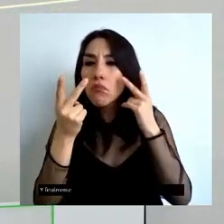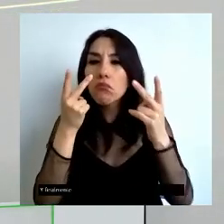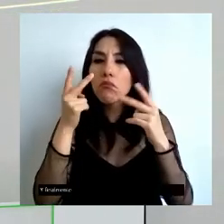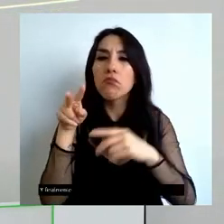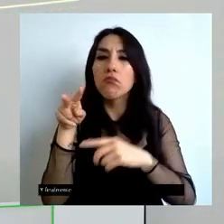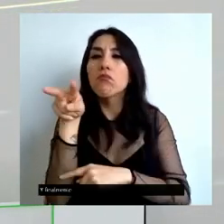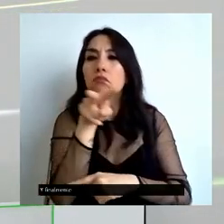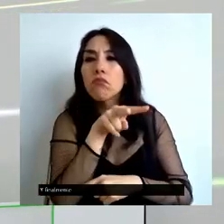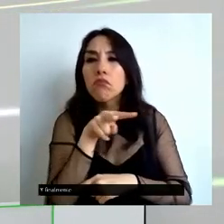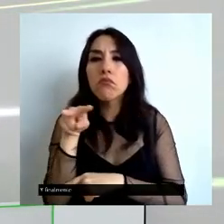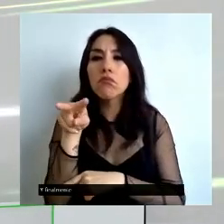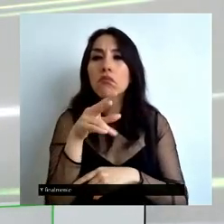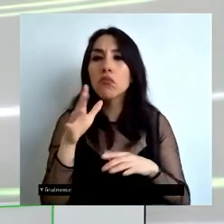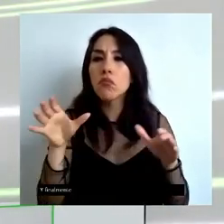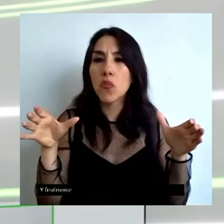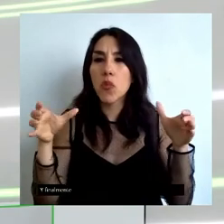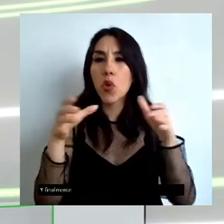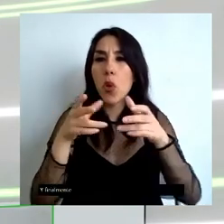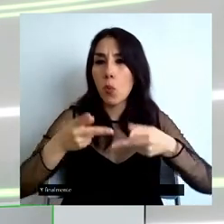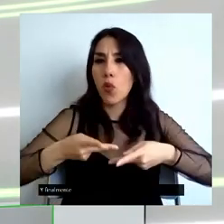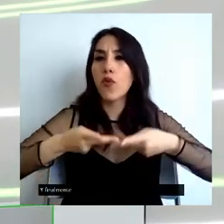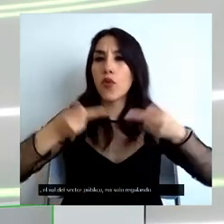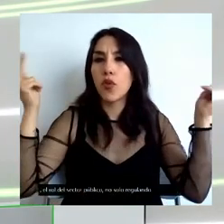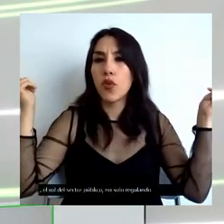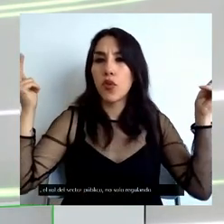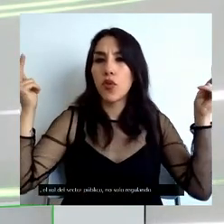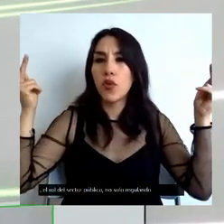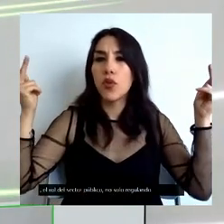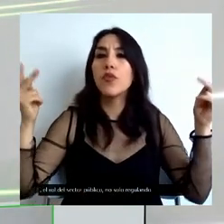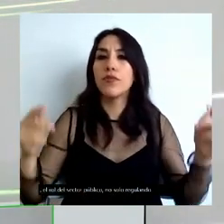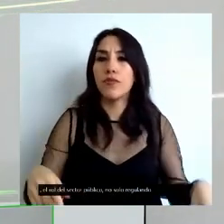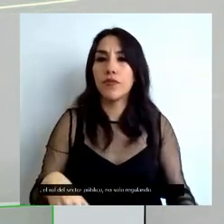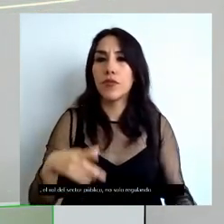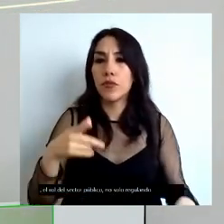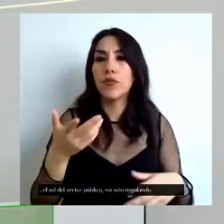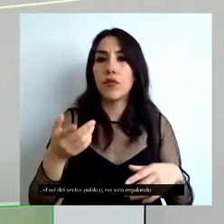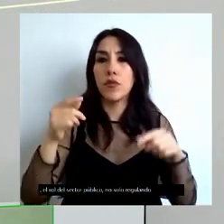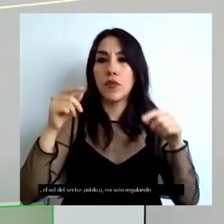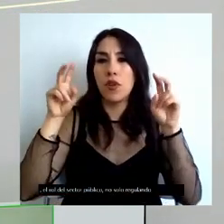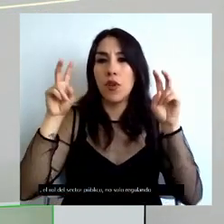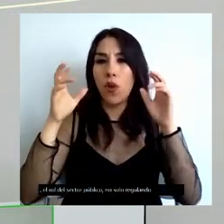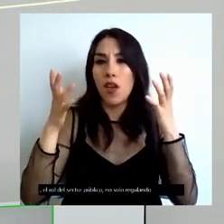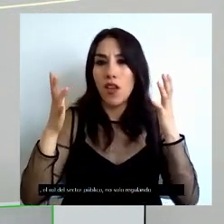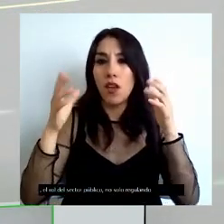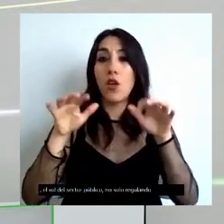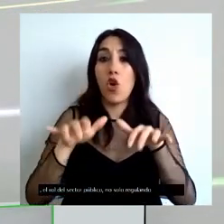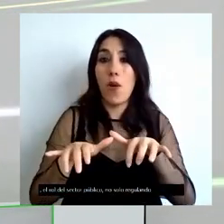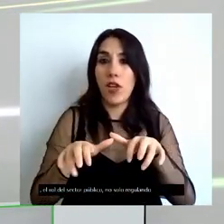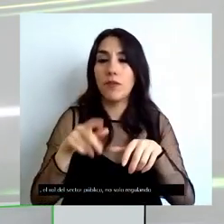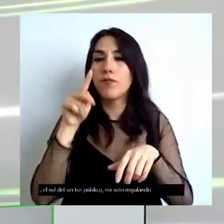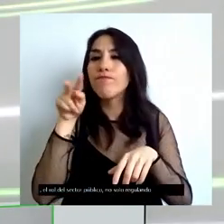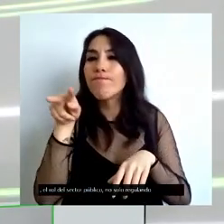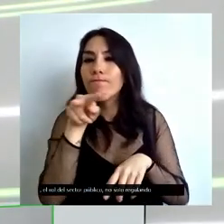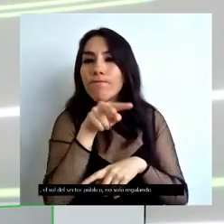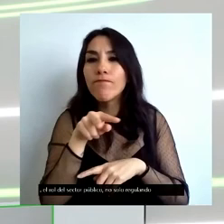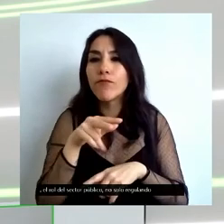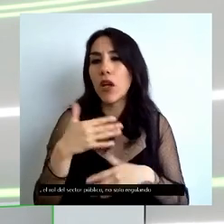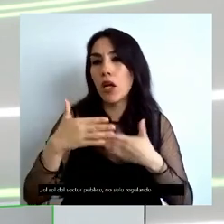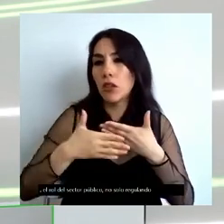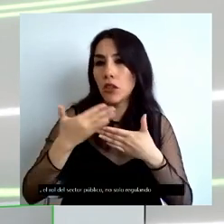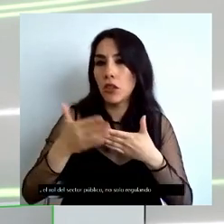supervisando la implementación del marco de regulación, sino también facilitando la inversión pública y las condiciones para